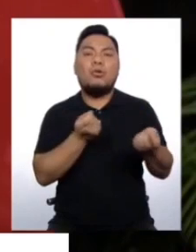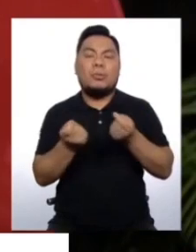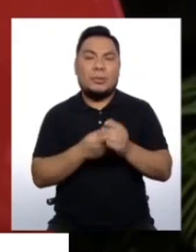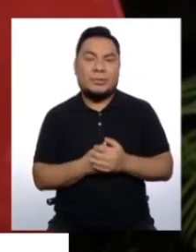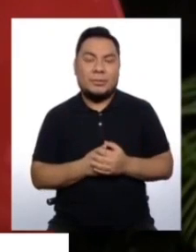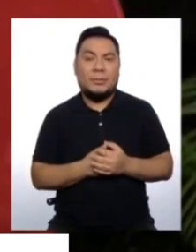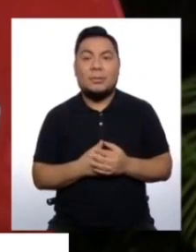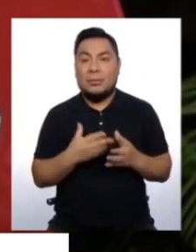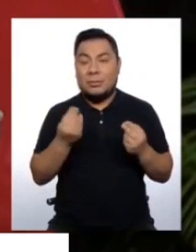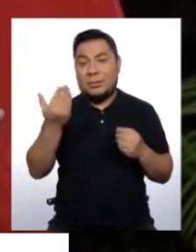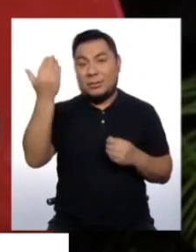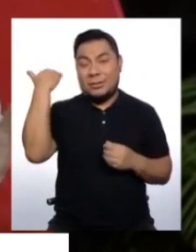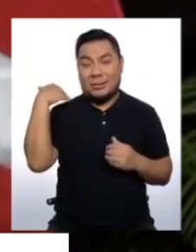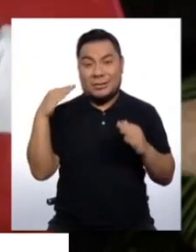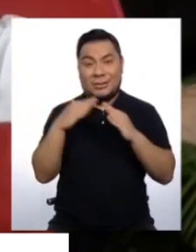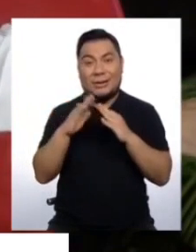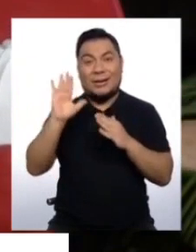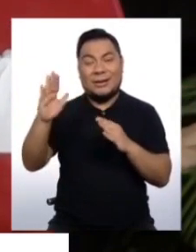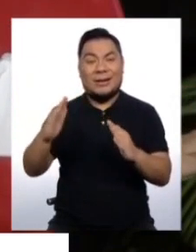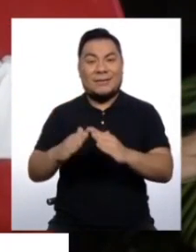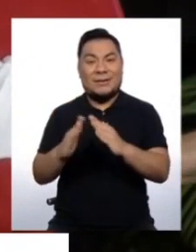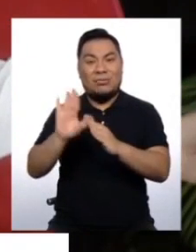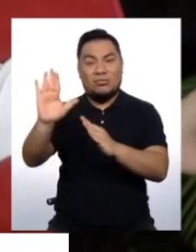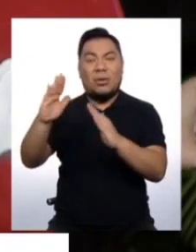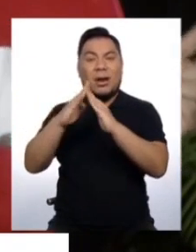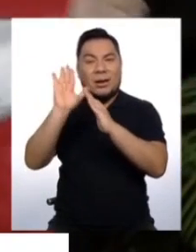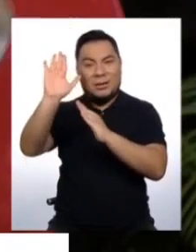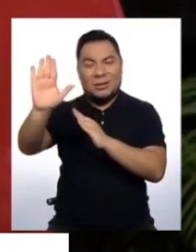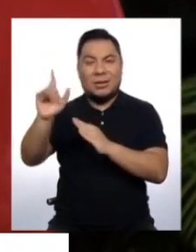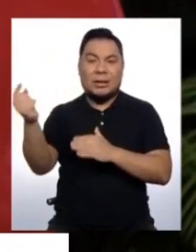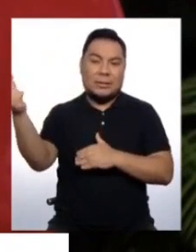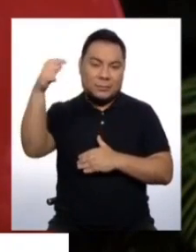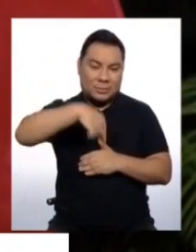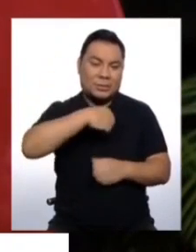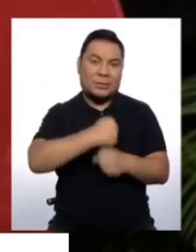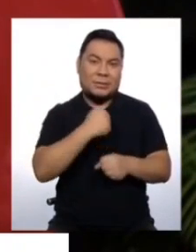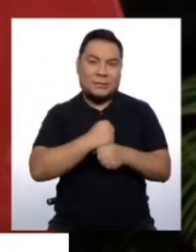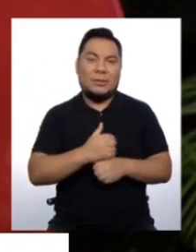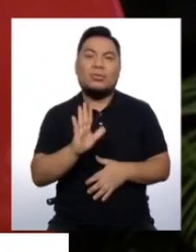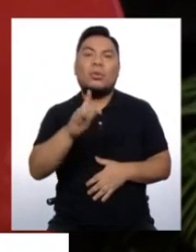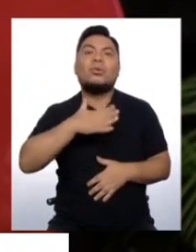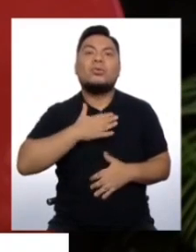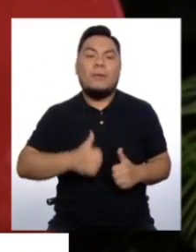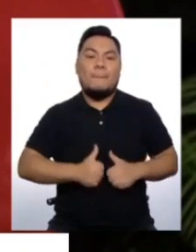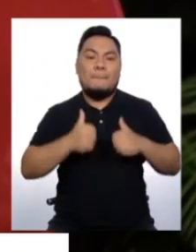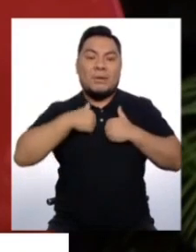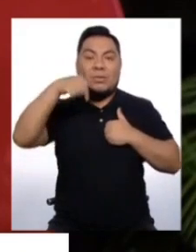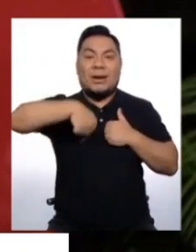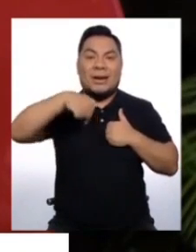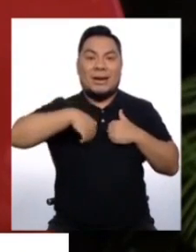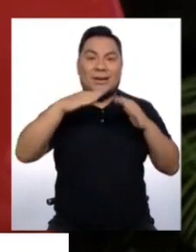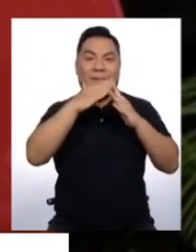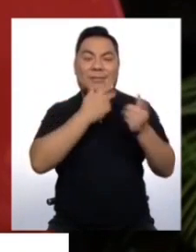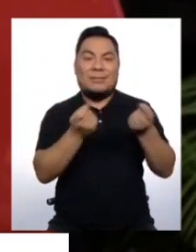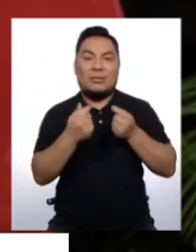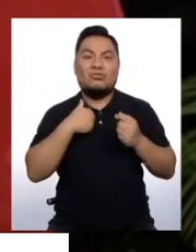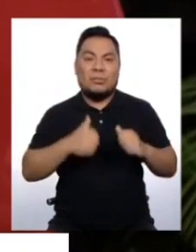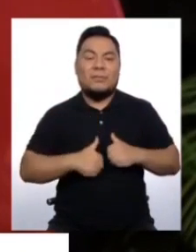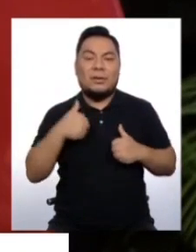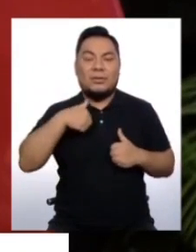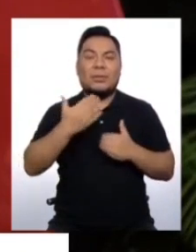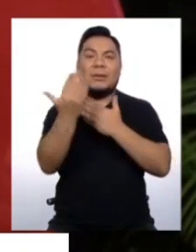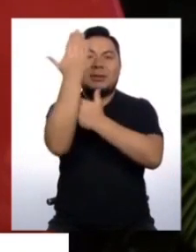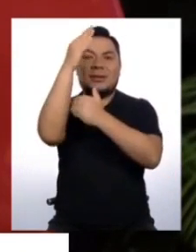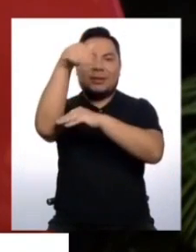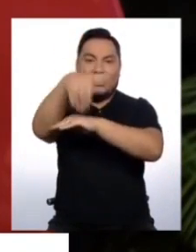presidentes que vivían en sus domicilios particulares y venían a trabajar. Yo vivo en Palacio de Gobierno. Yo estoy aquí mañana, tarde